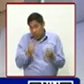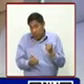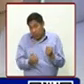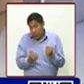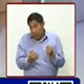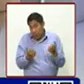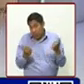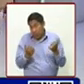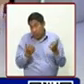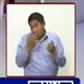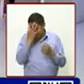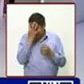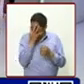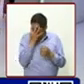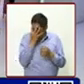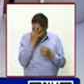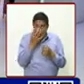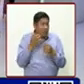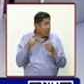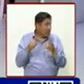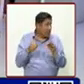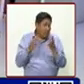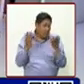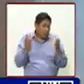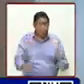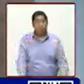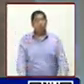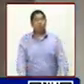vehículo. ¿Se tratará del enmascarado? Vamos a ver.